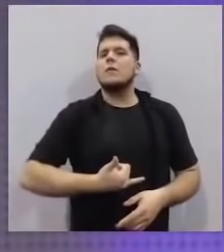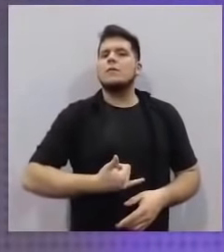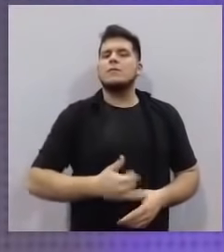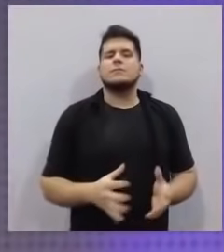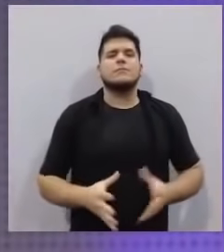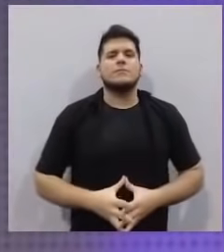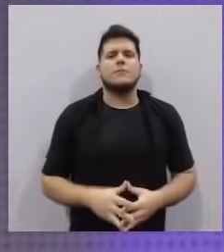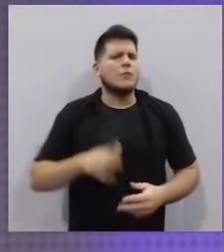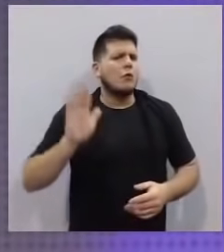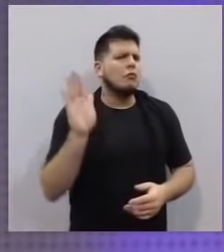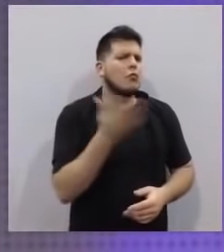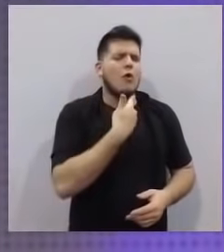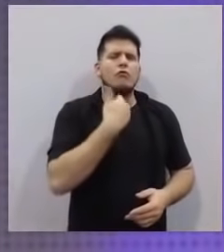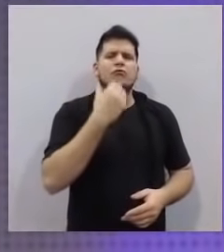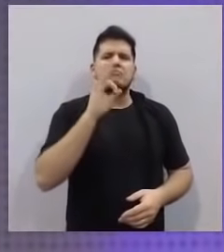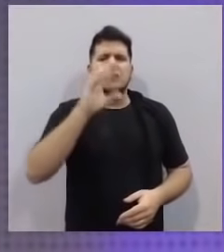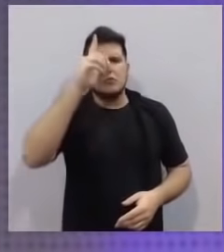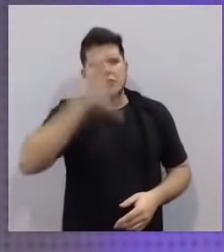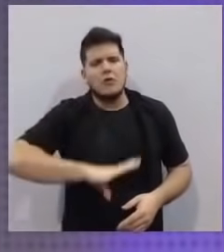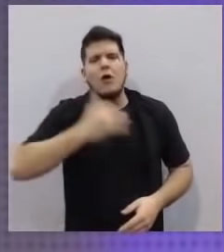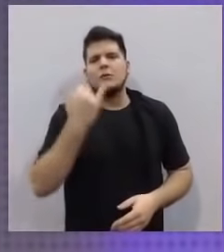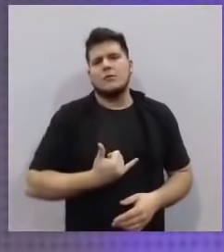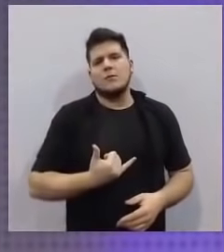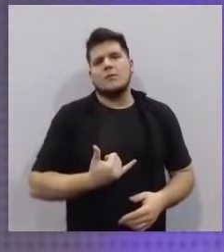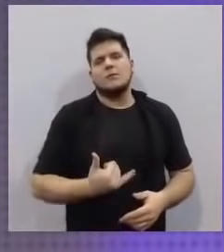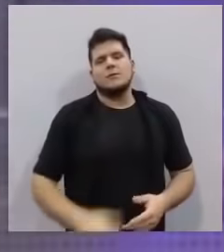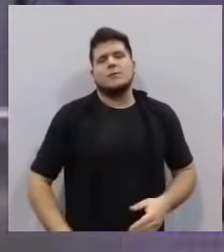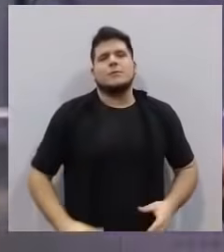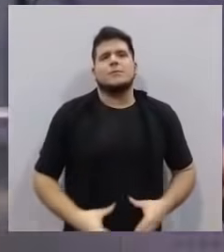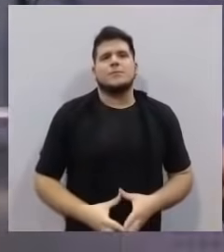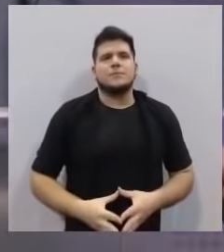jesús no temáis más nada pequeña